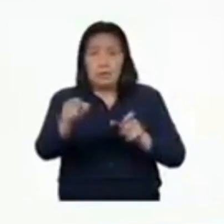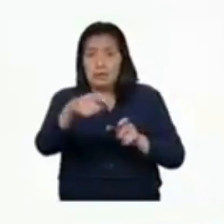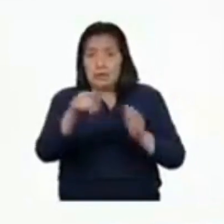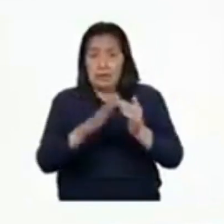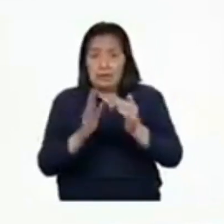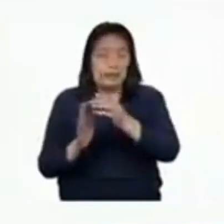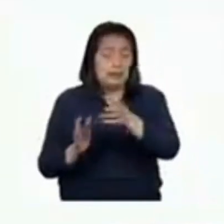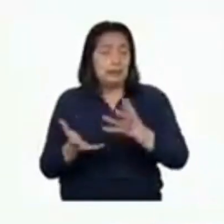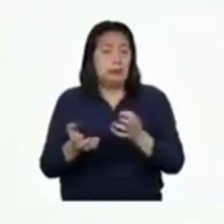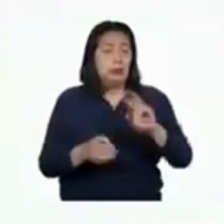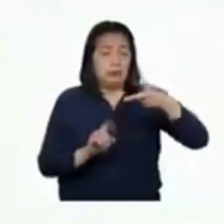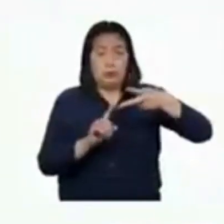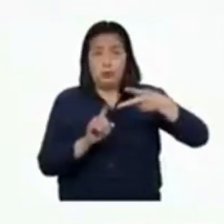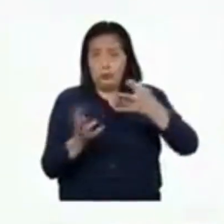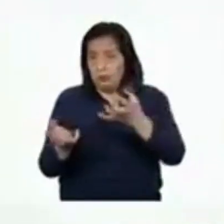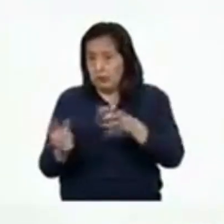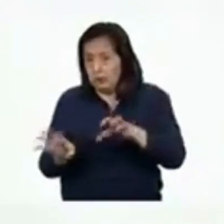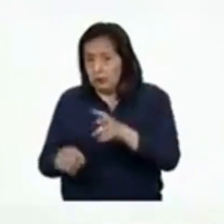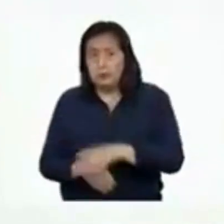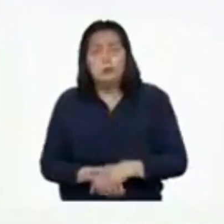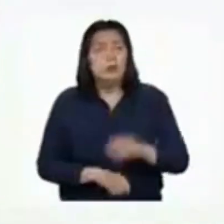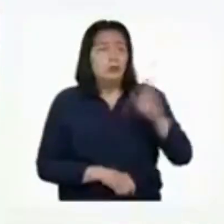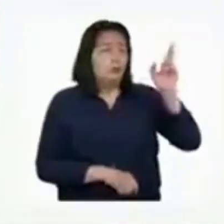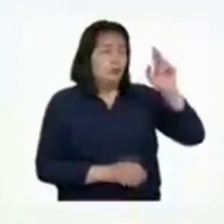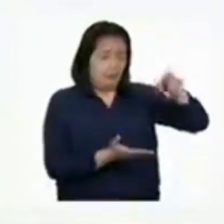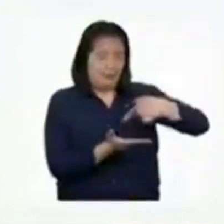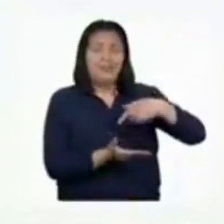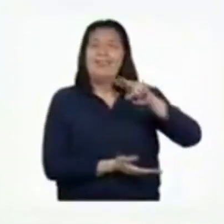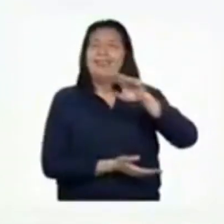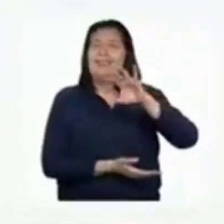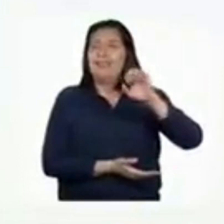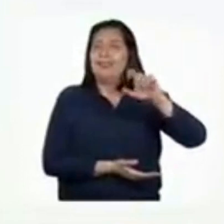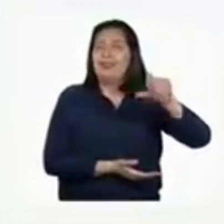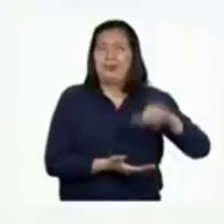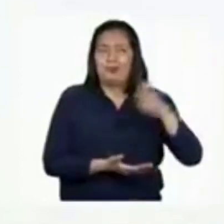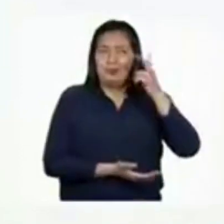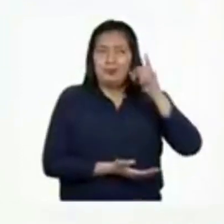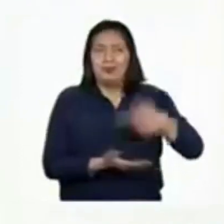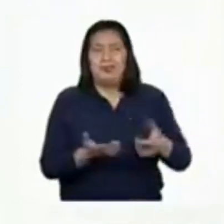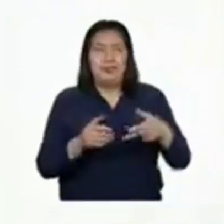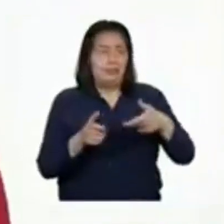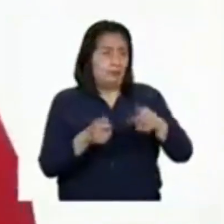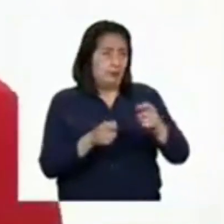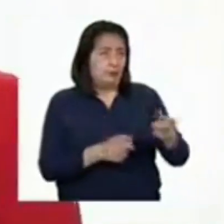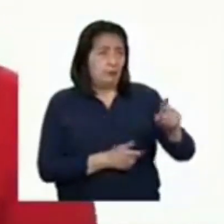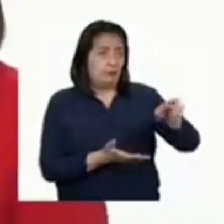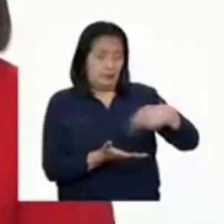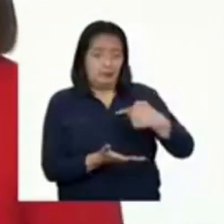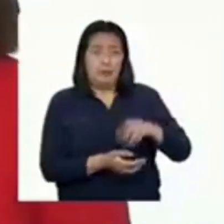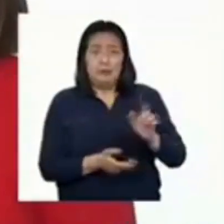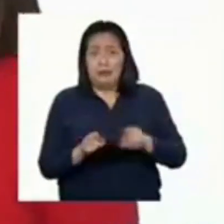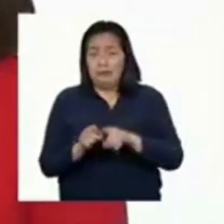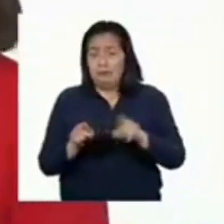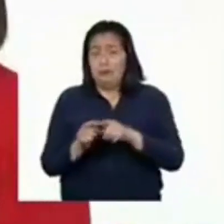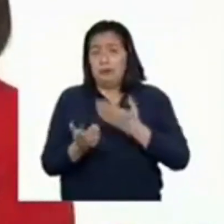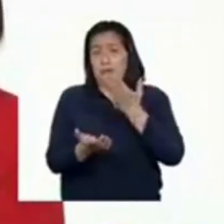anima a intentar con el segundo argumento? Profesor, Nicole nos ha enviado un mensaje de audio durante la pausa. También nos había enviado por